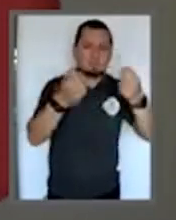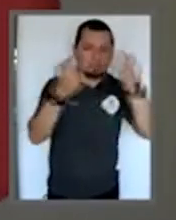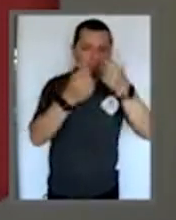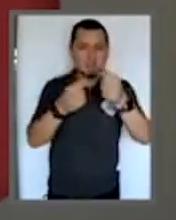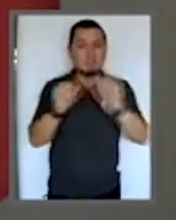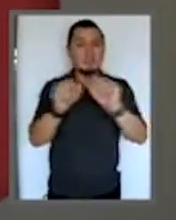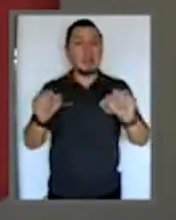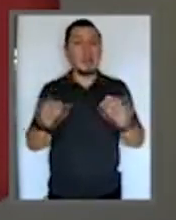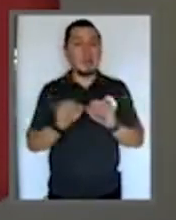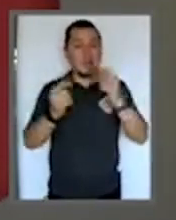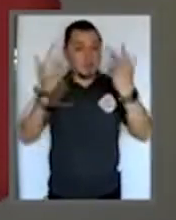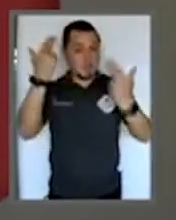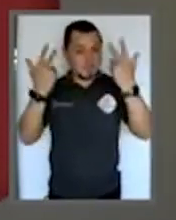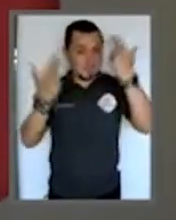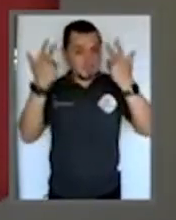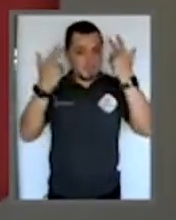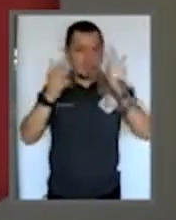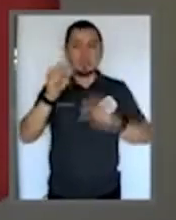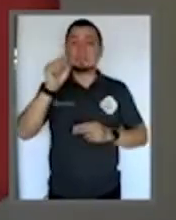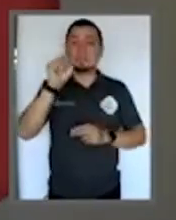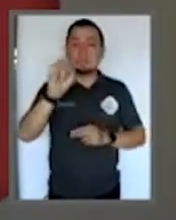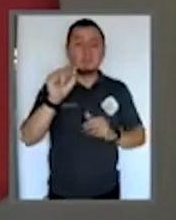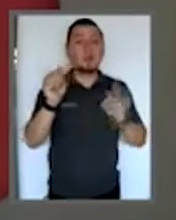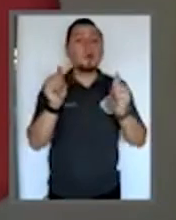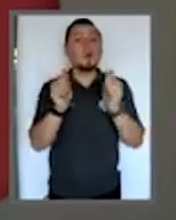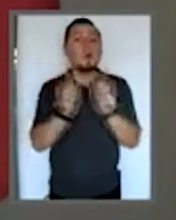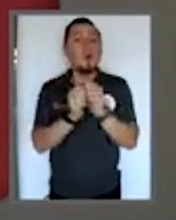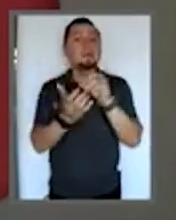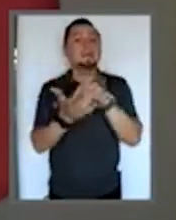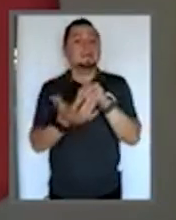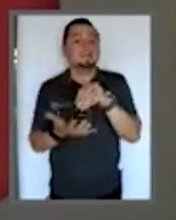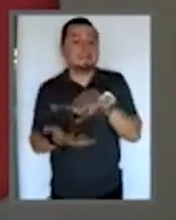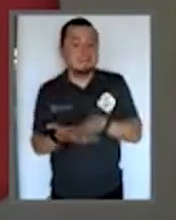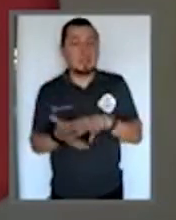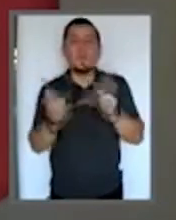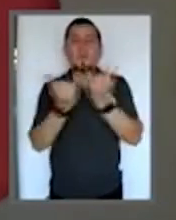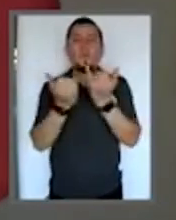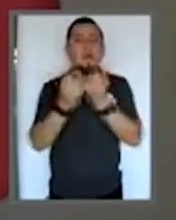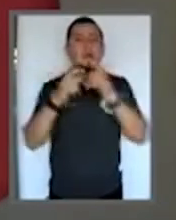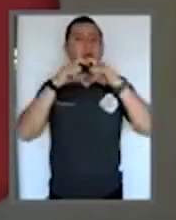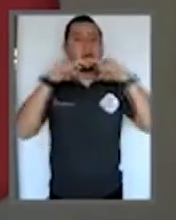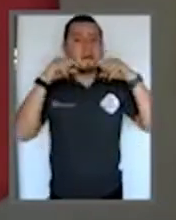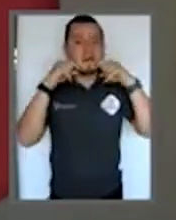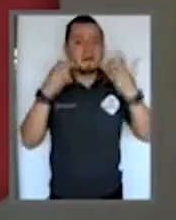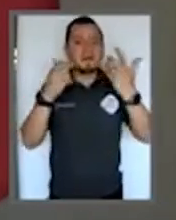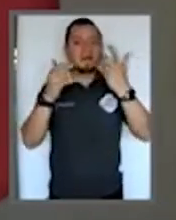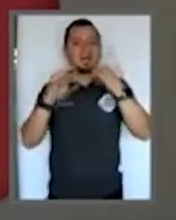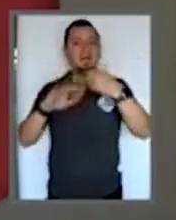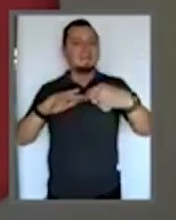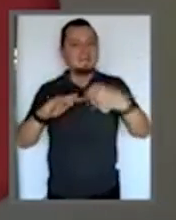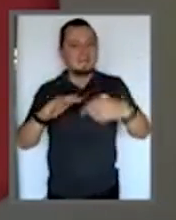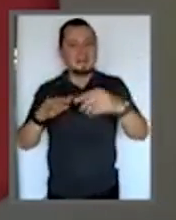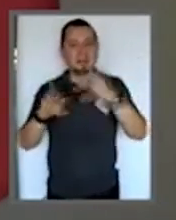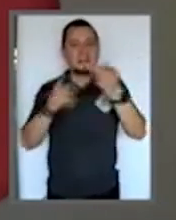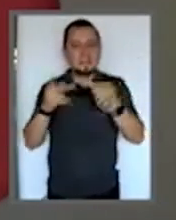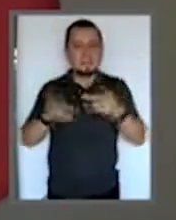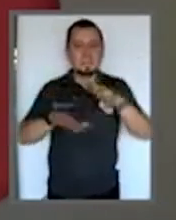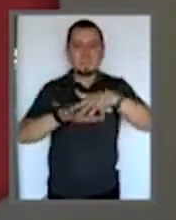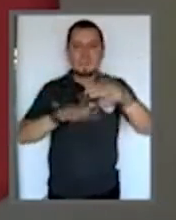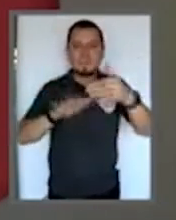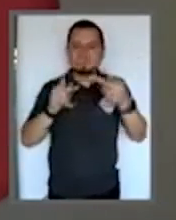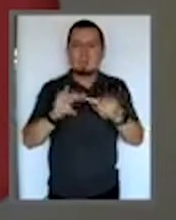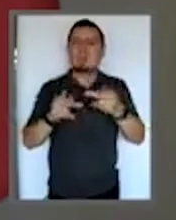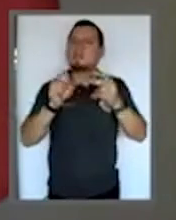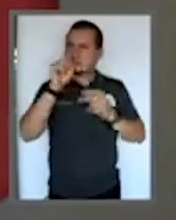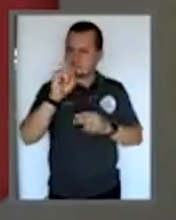y estéticas sólo concita aquí se incluyen barberías y lugares de manicure y pedicure de igual forma